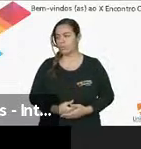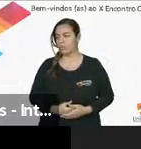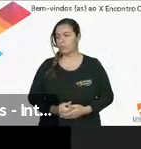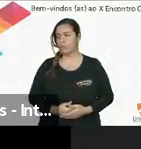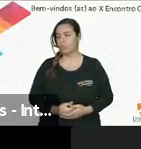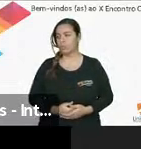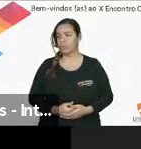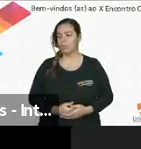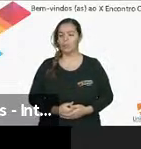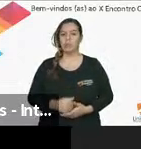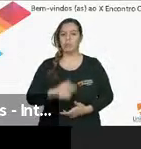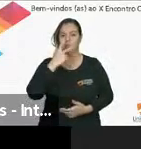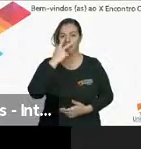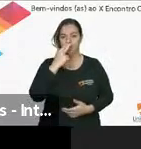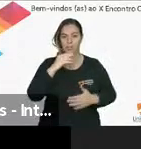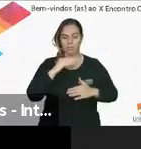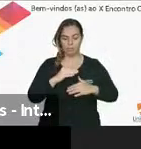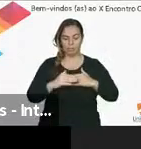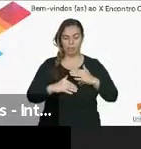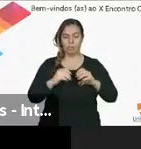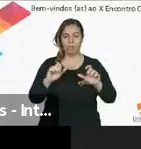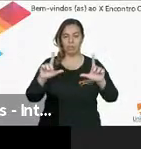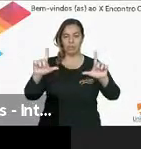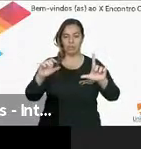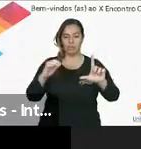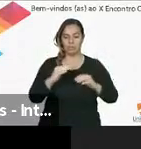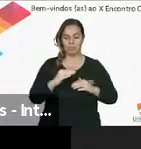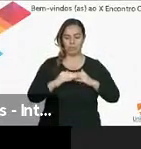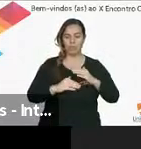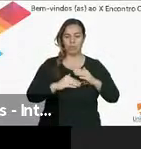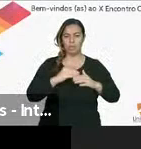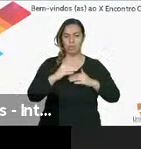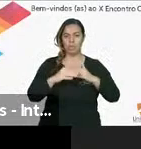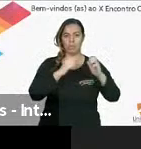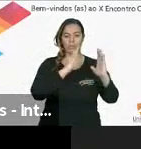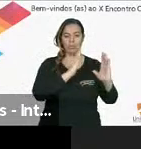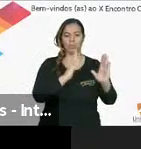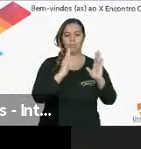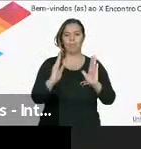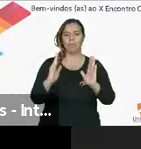en el entorno donde realiza su existencia, supongamos que es el útero